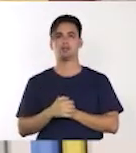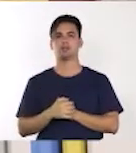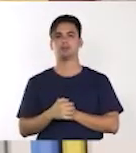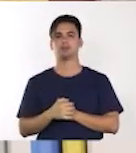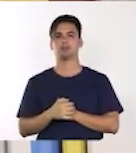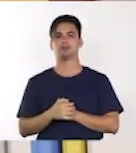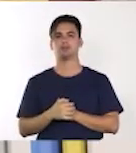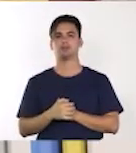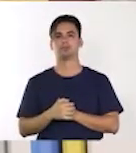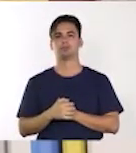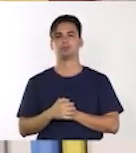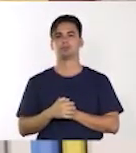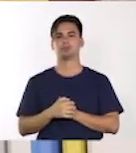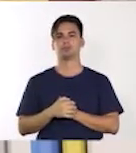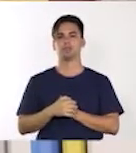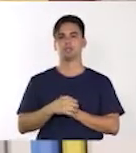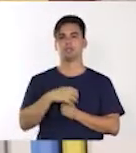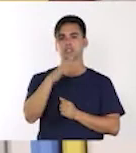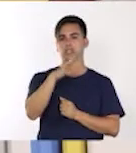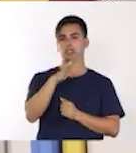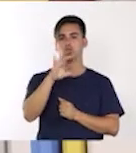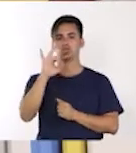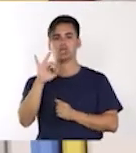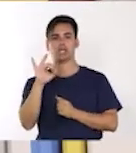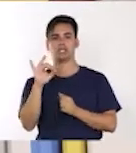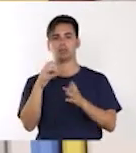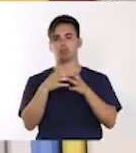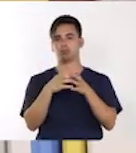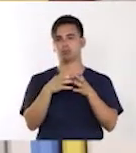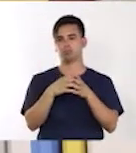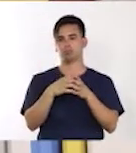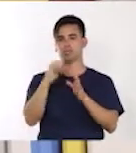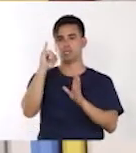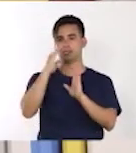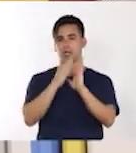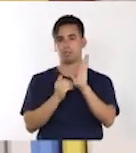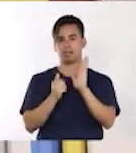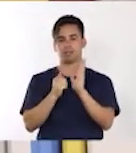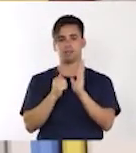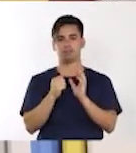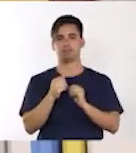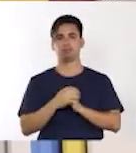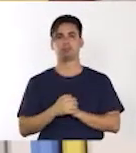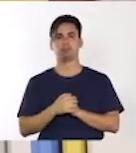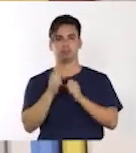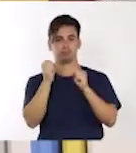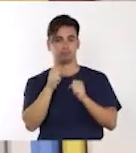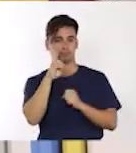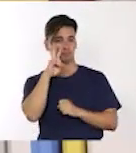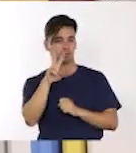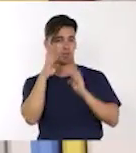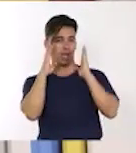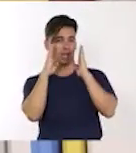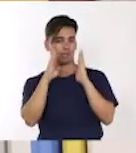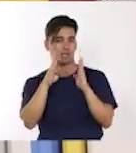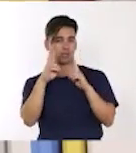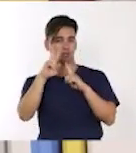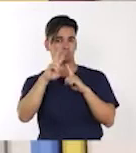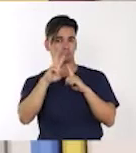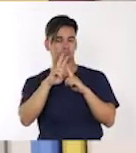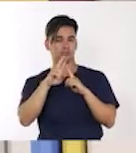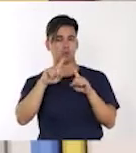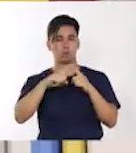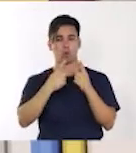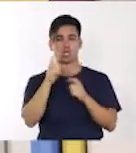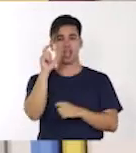séptimo que no se retiren, porque al final voy a